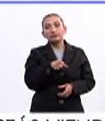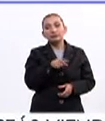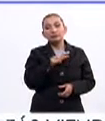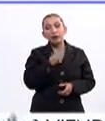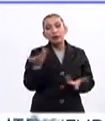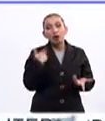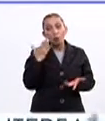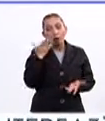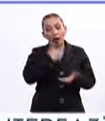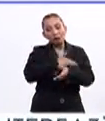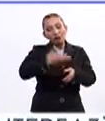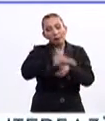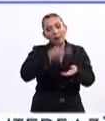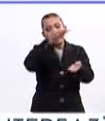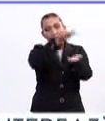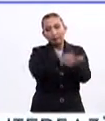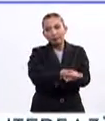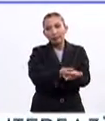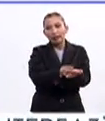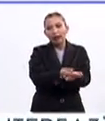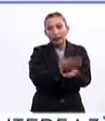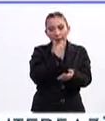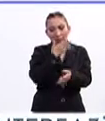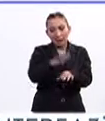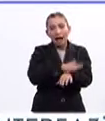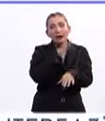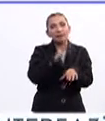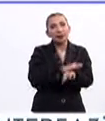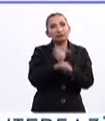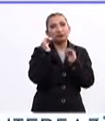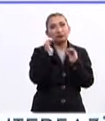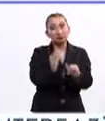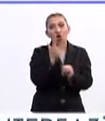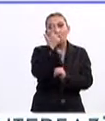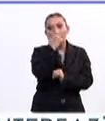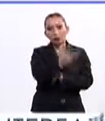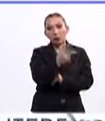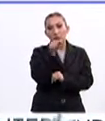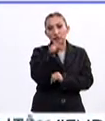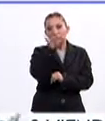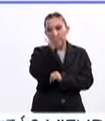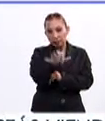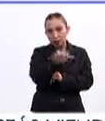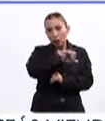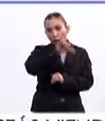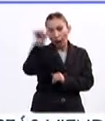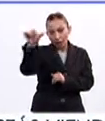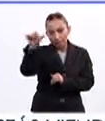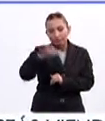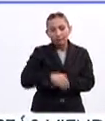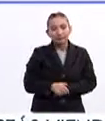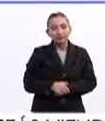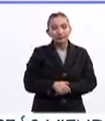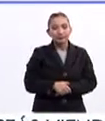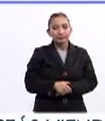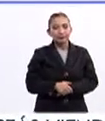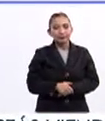a meter nuestro papeleo, tener, bueno, buenas calificaciones, un promedio mínimo de 8.5 me parece ser.